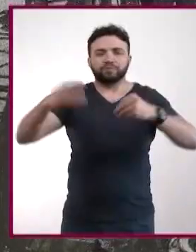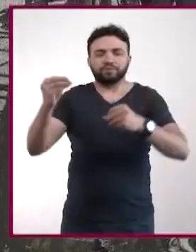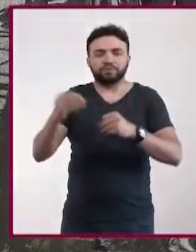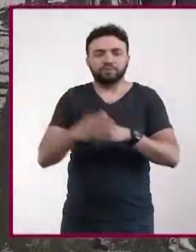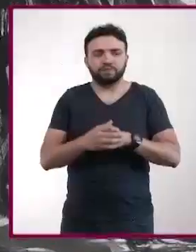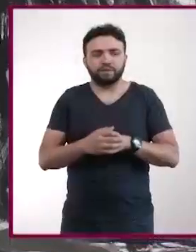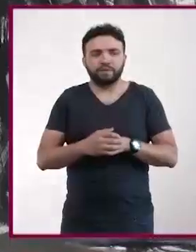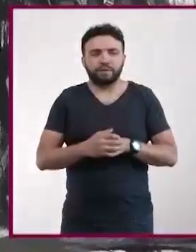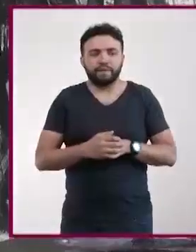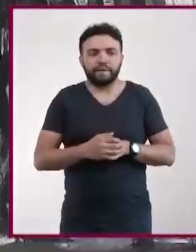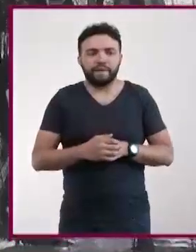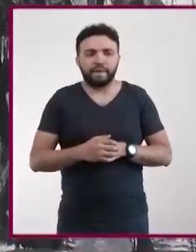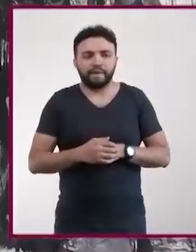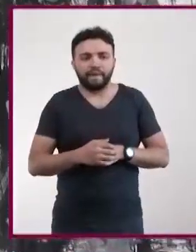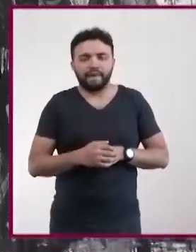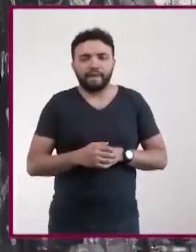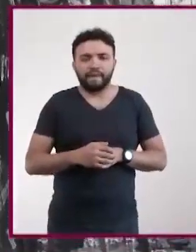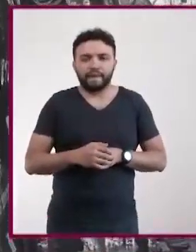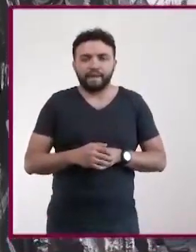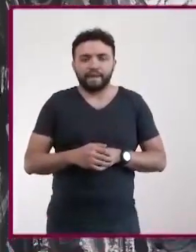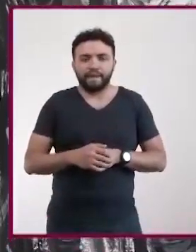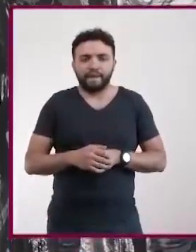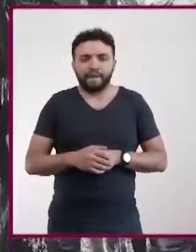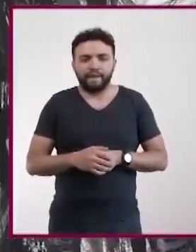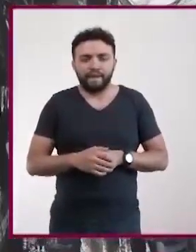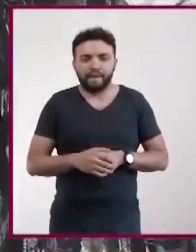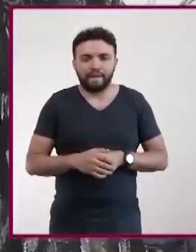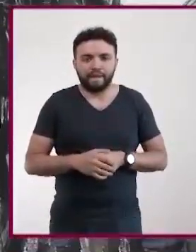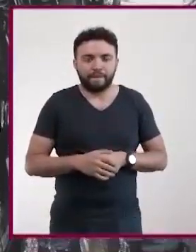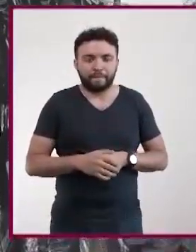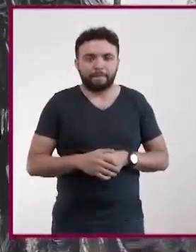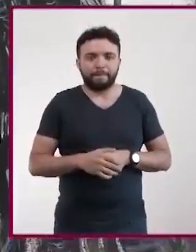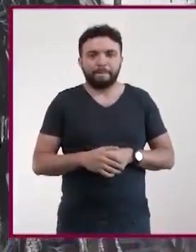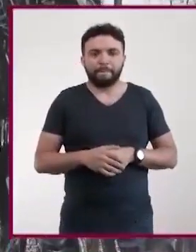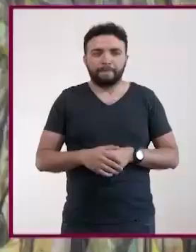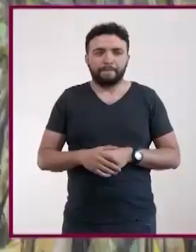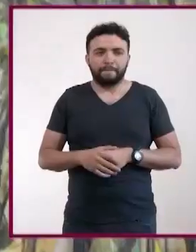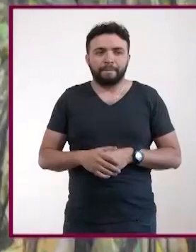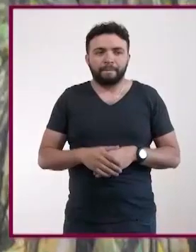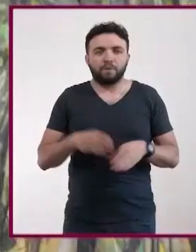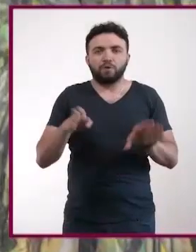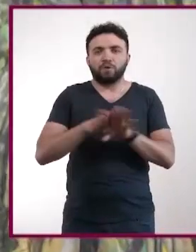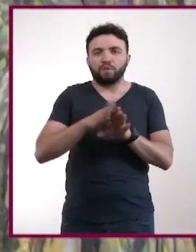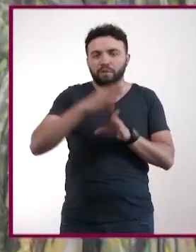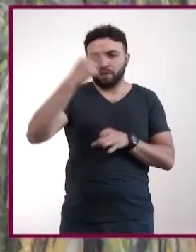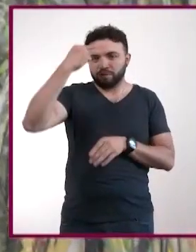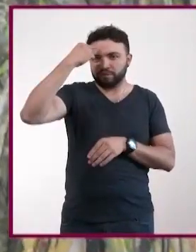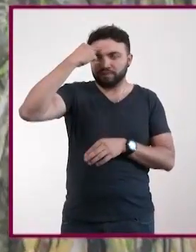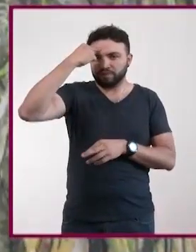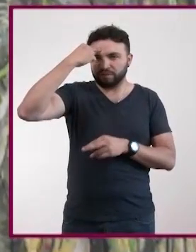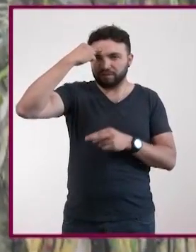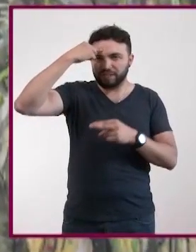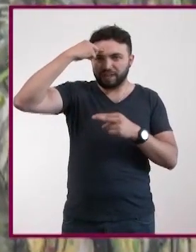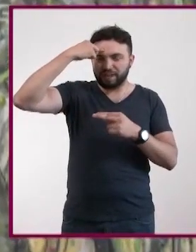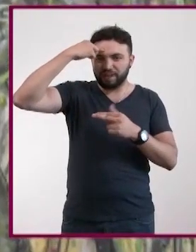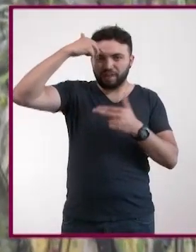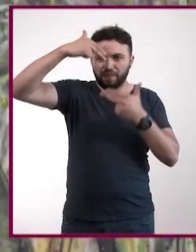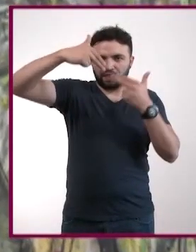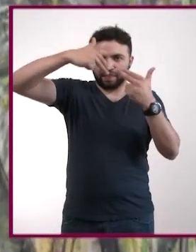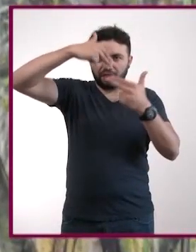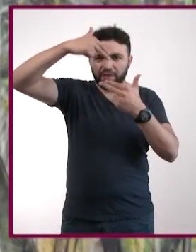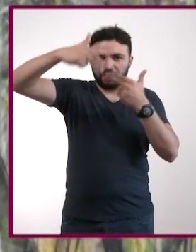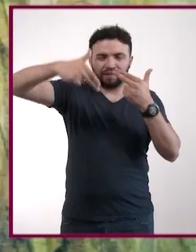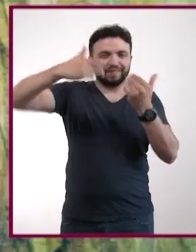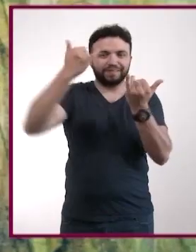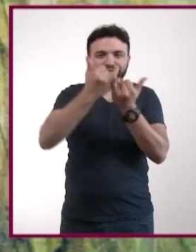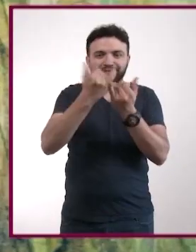como las como una especie de analogía con las neuronas también, ¿no? Que se van, que es un mismo ente,